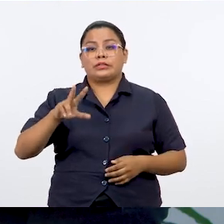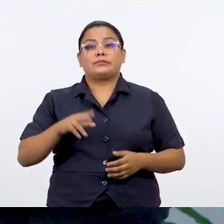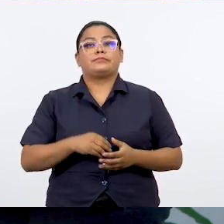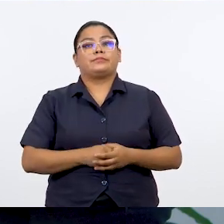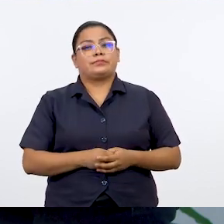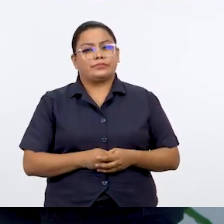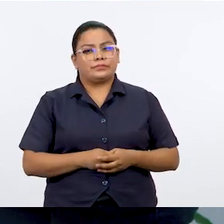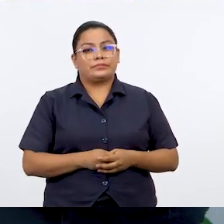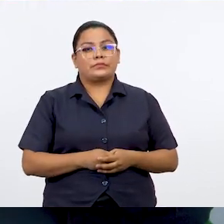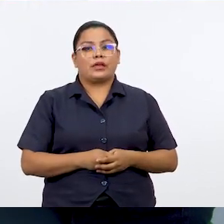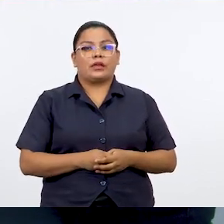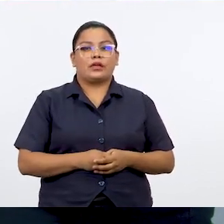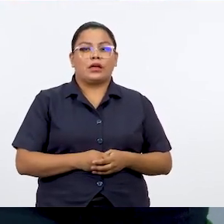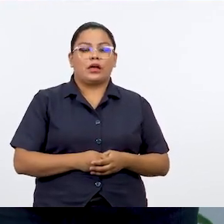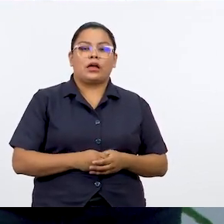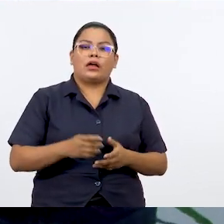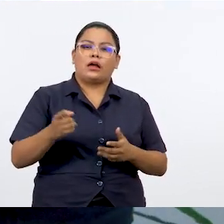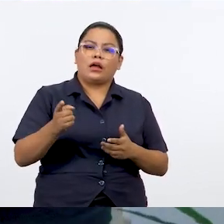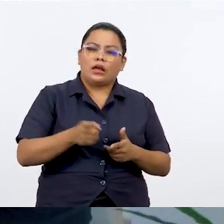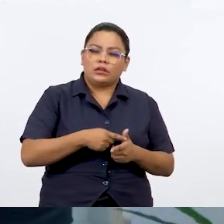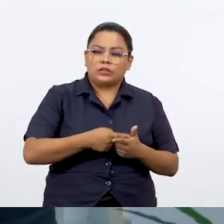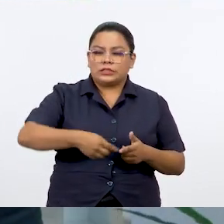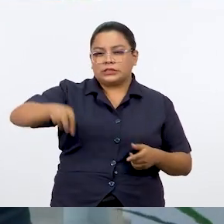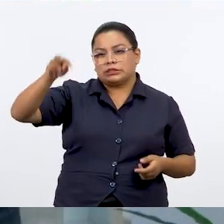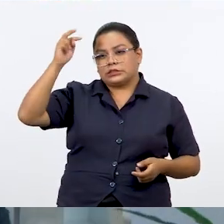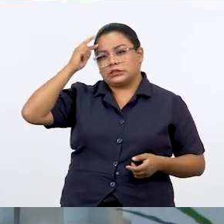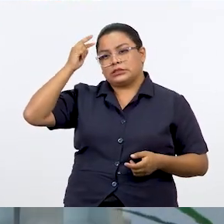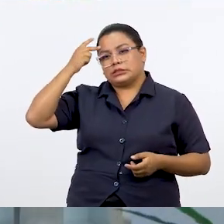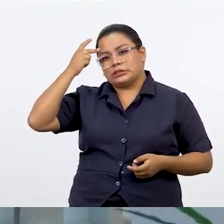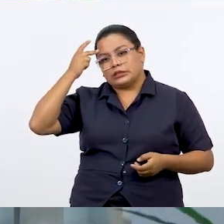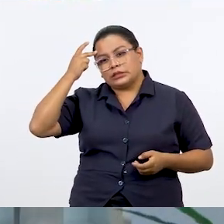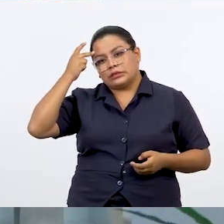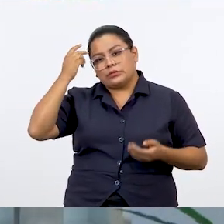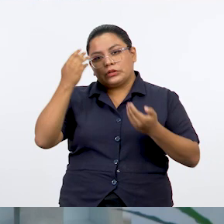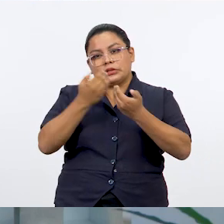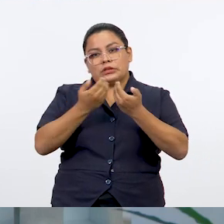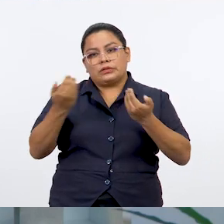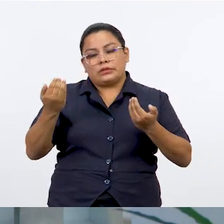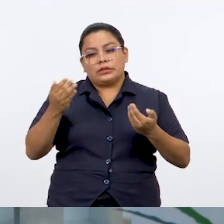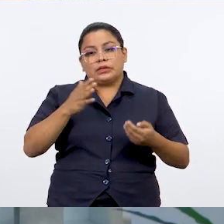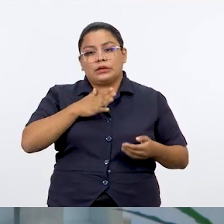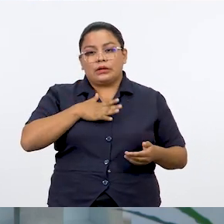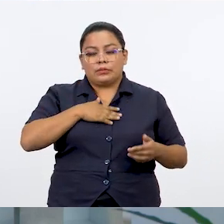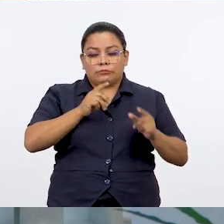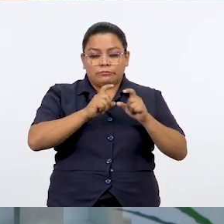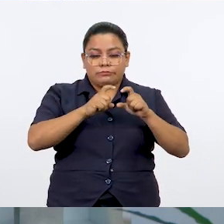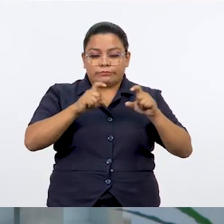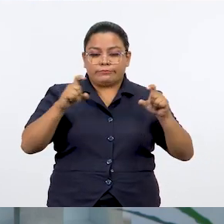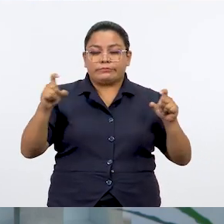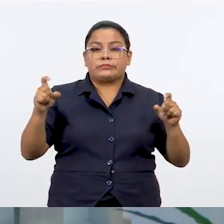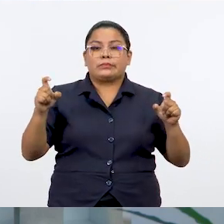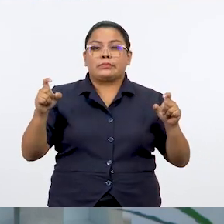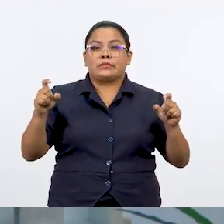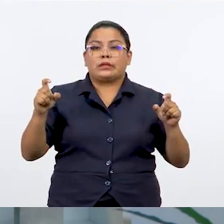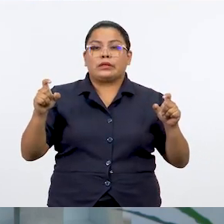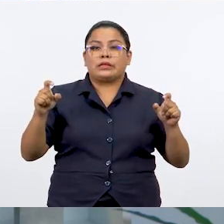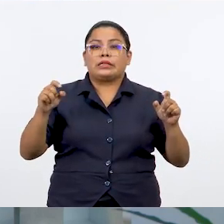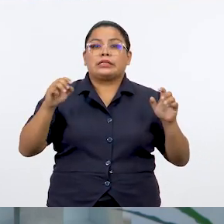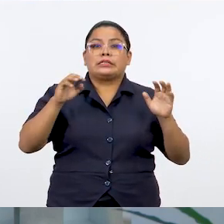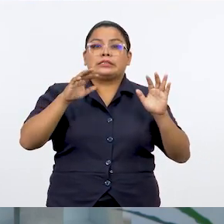10.3. Eso significa que puedo dividir mi listón en partes que van a